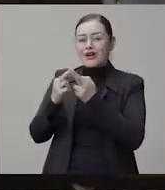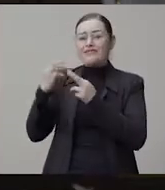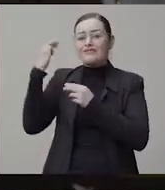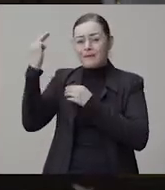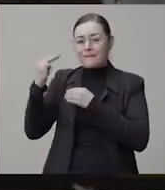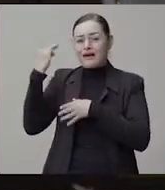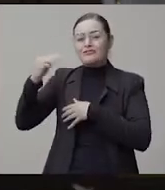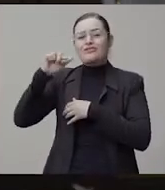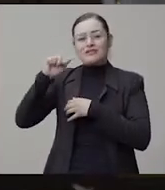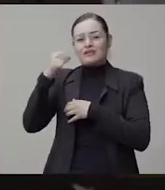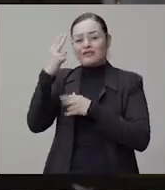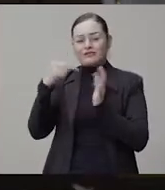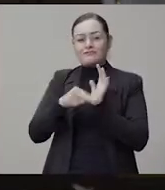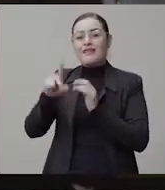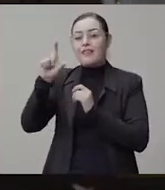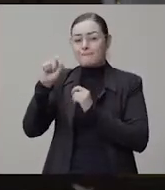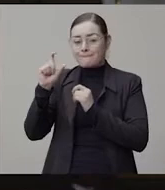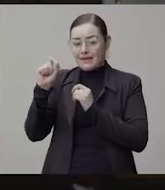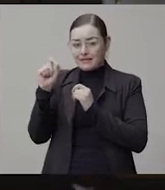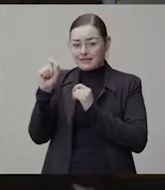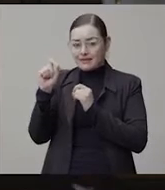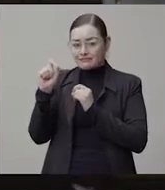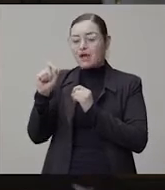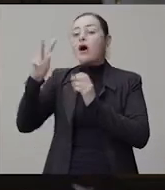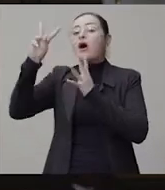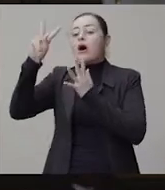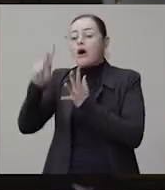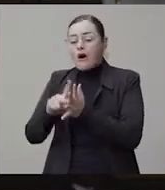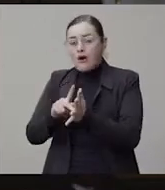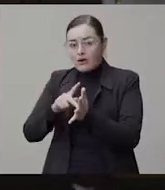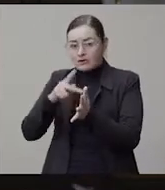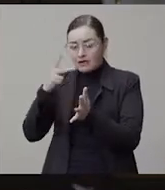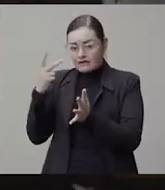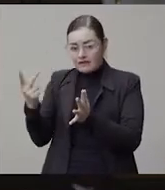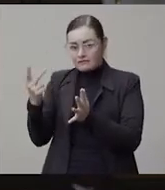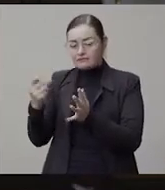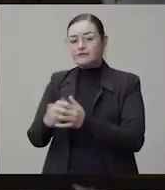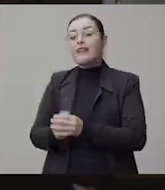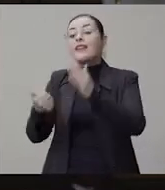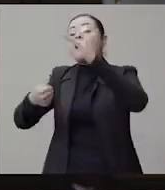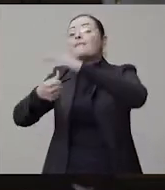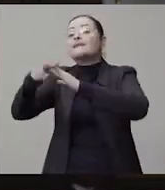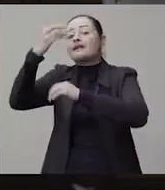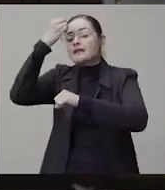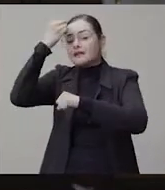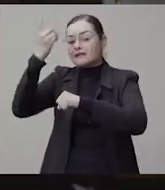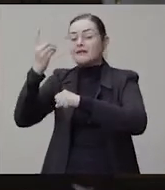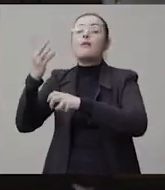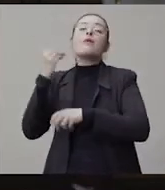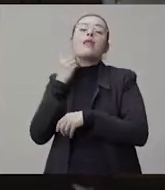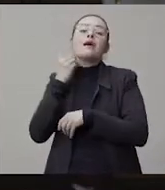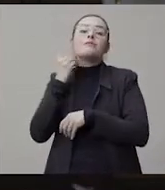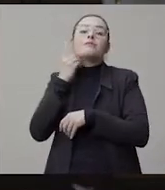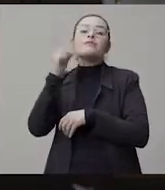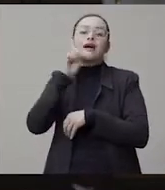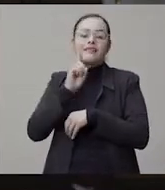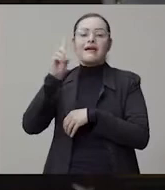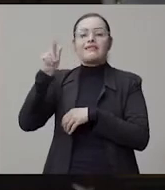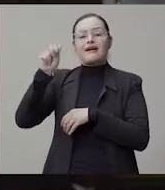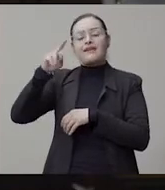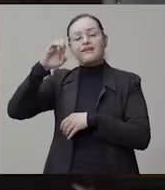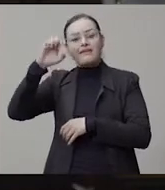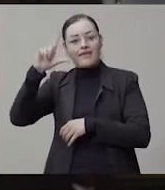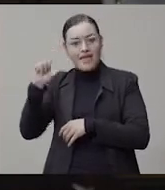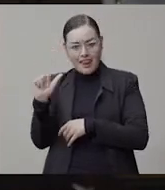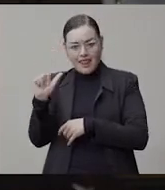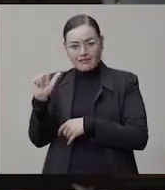del 17 de marzo de 2020 misma que fue presidida por la mesa directiva que encabezó la diputada daniela